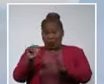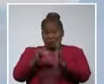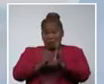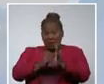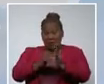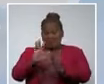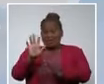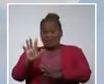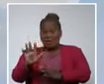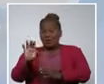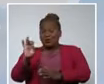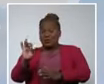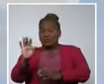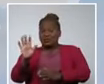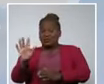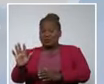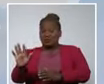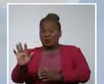4.575, el